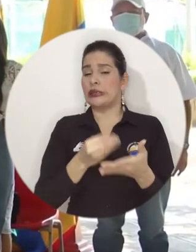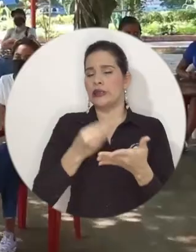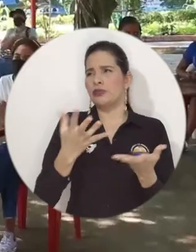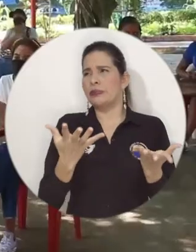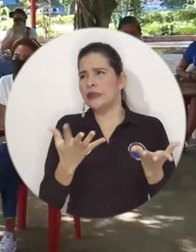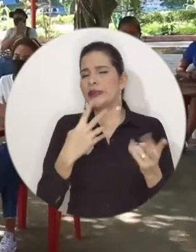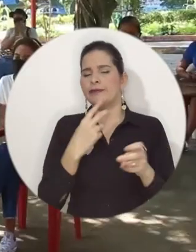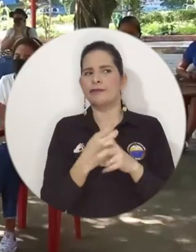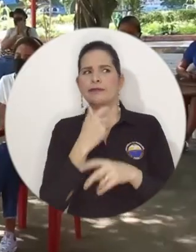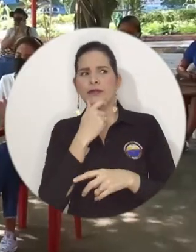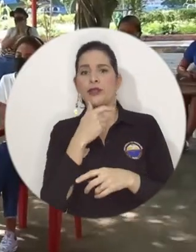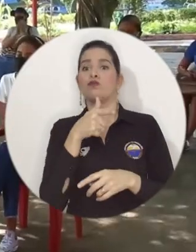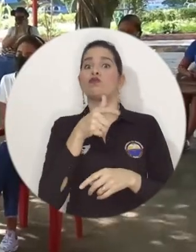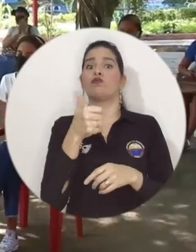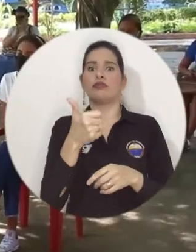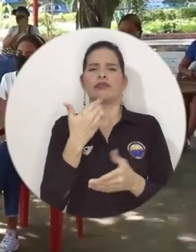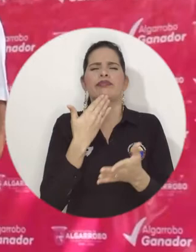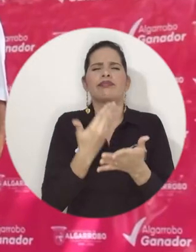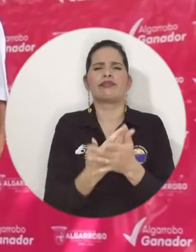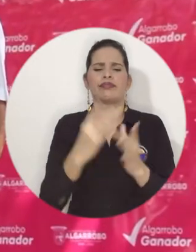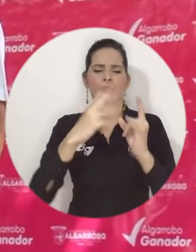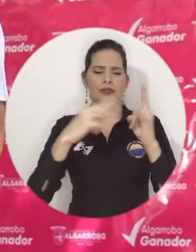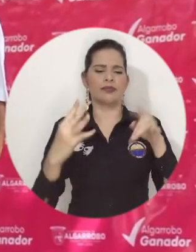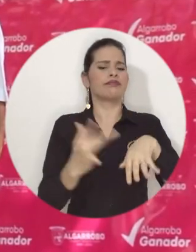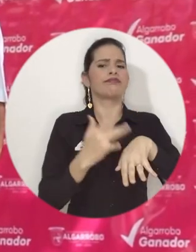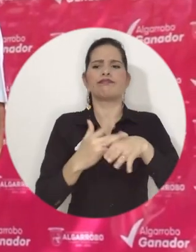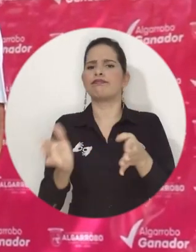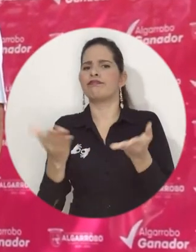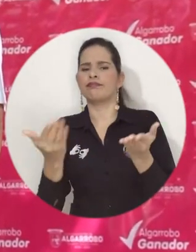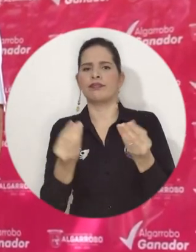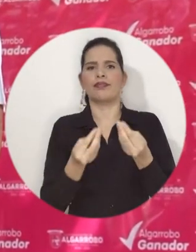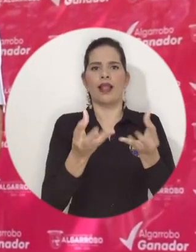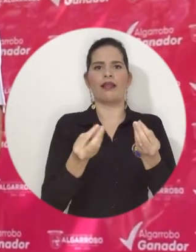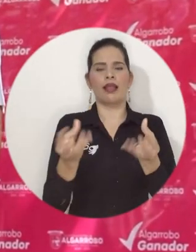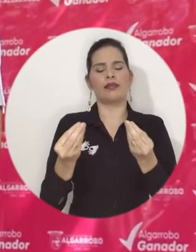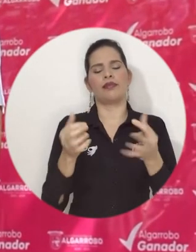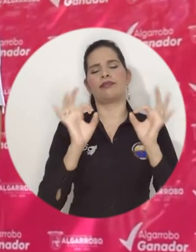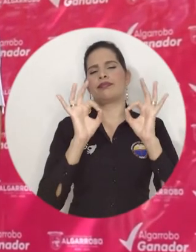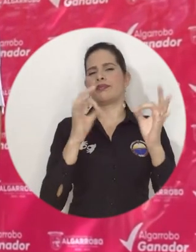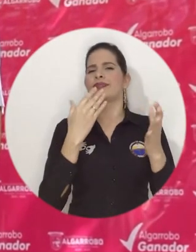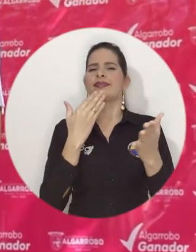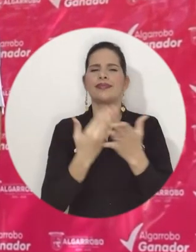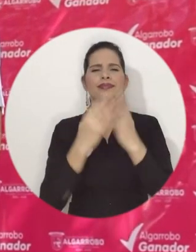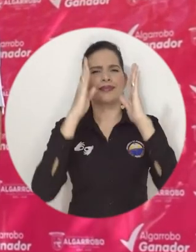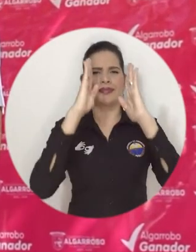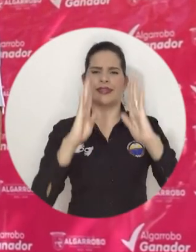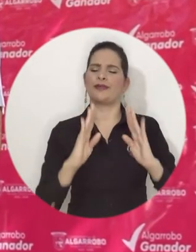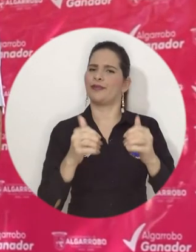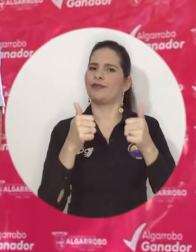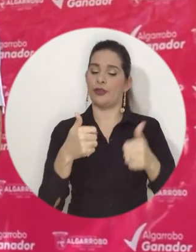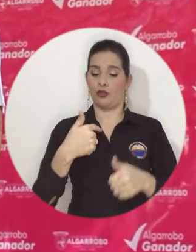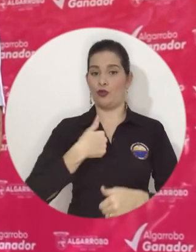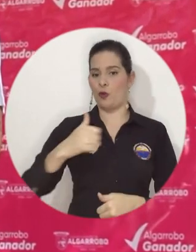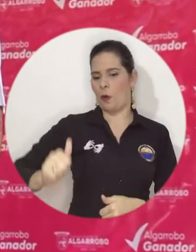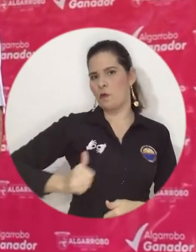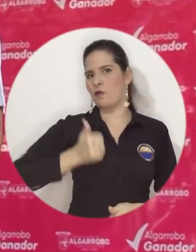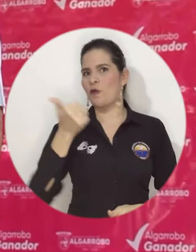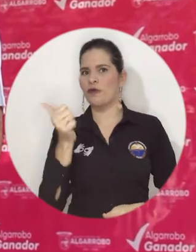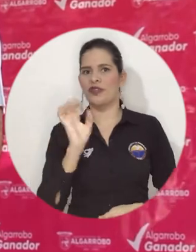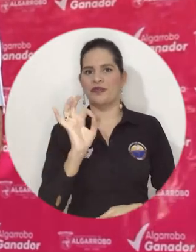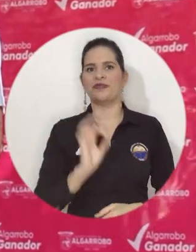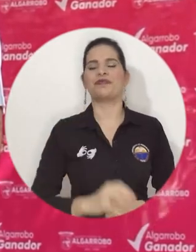normalidad. Universidad del Magdalena, más incluyente e innovadora.